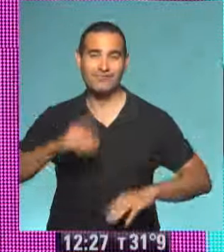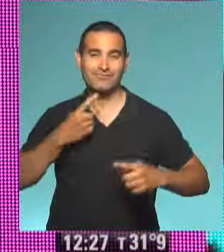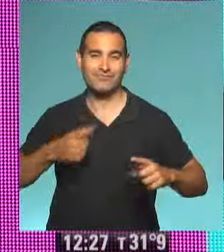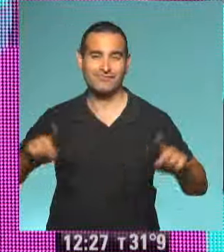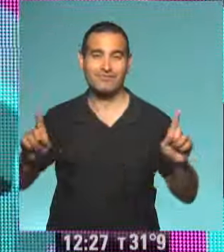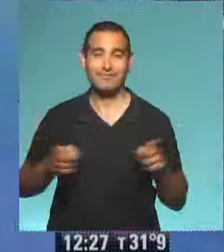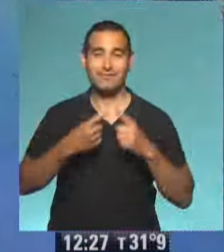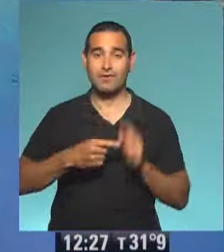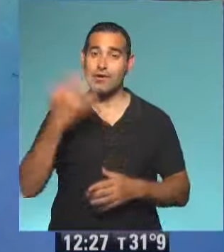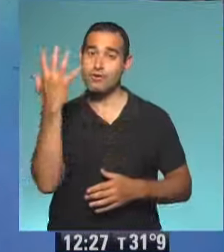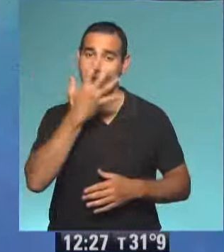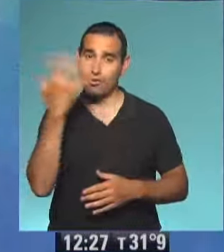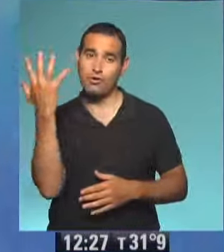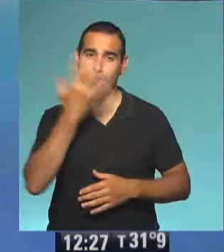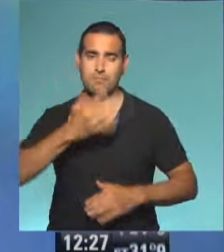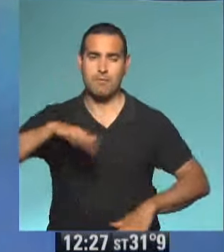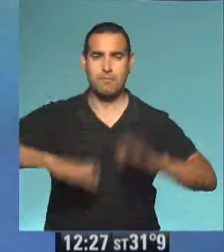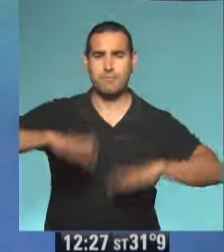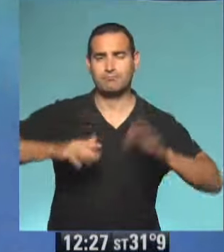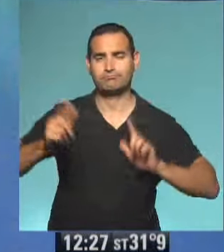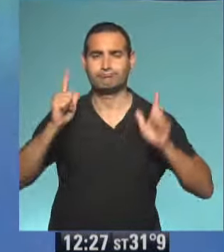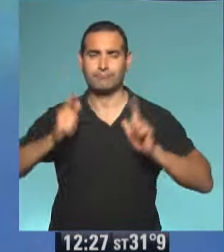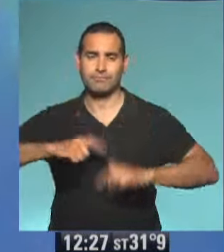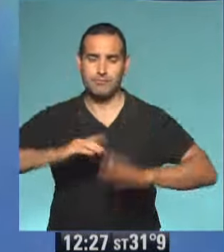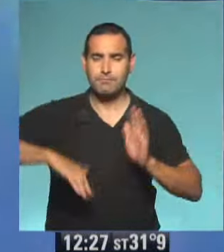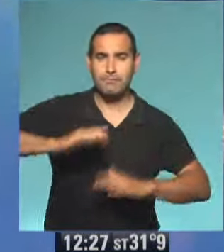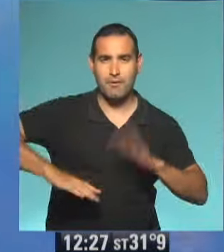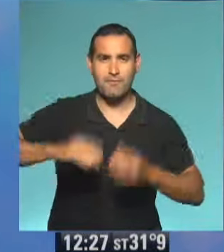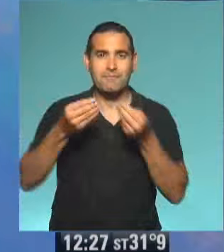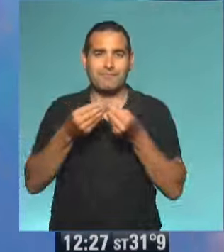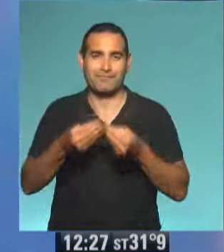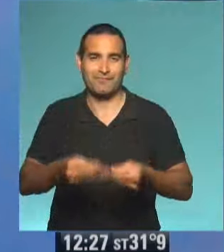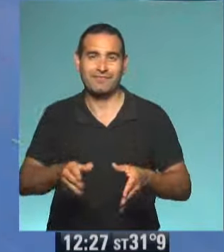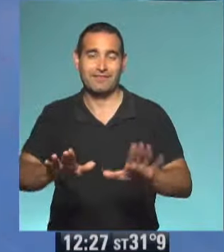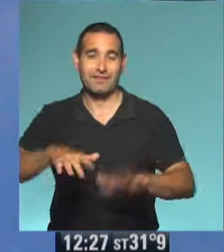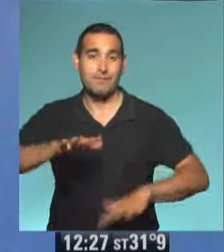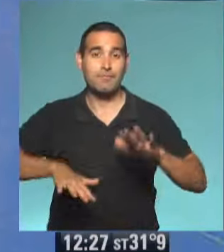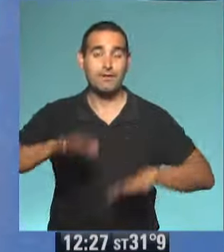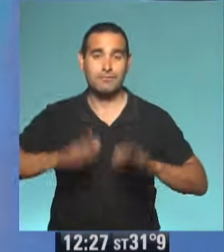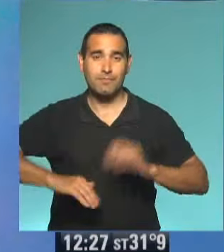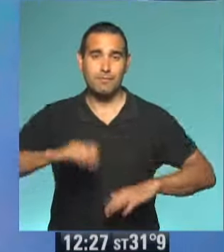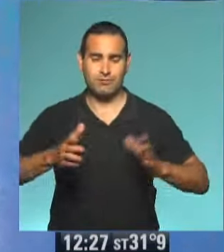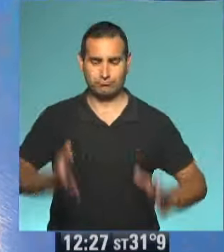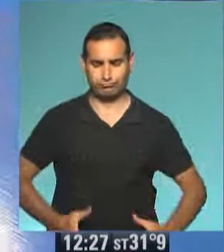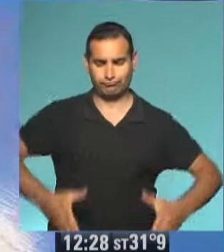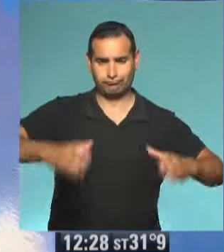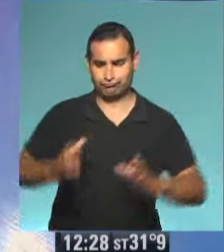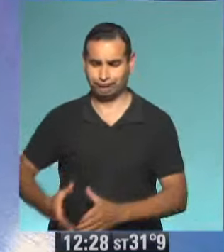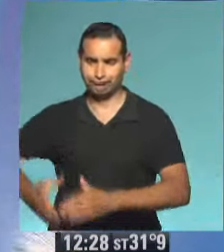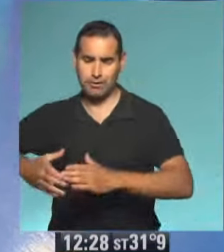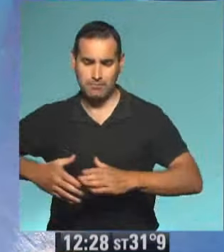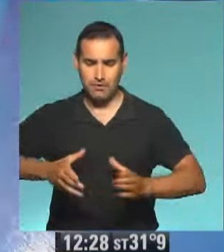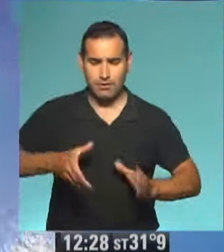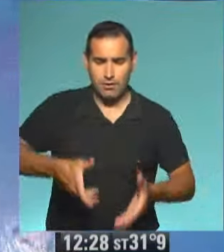a los negros se alborotan, el candombe comenzó con las lonjas bien templadas,